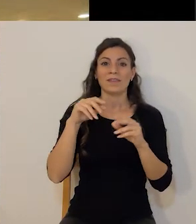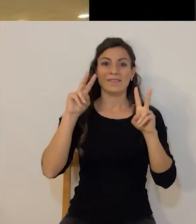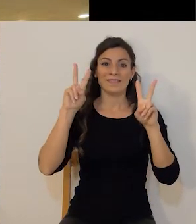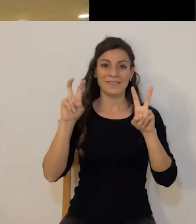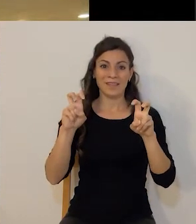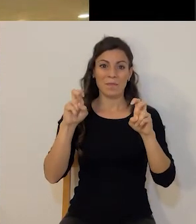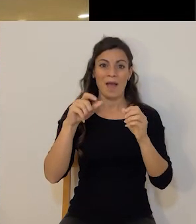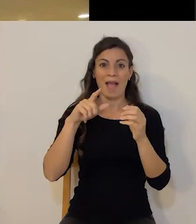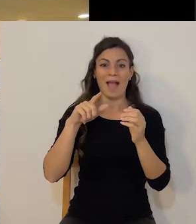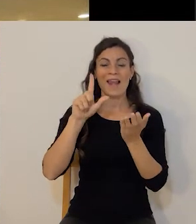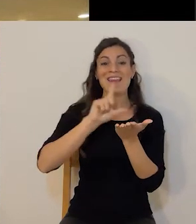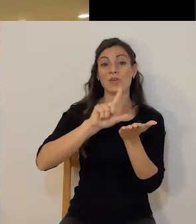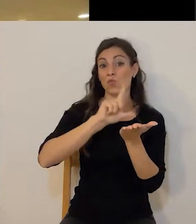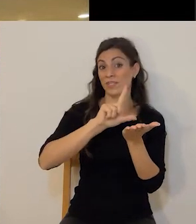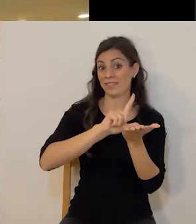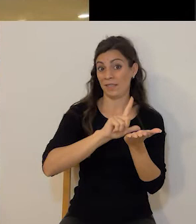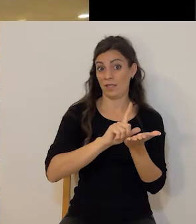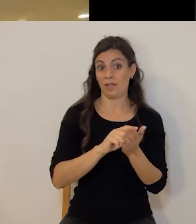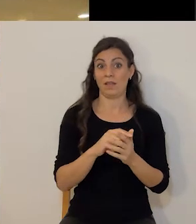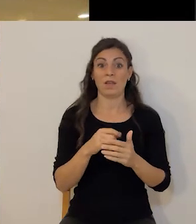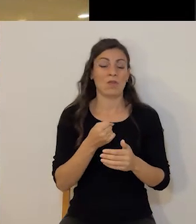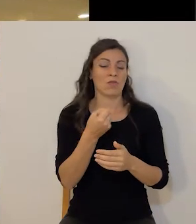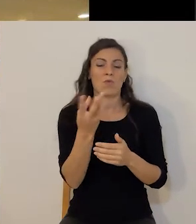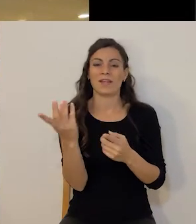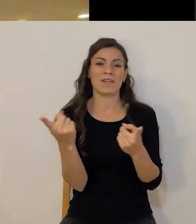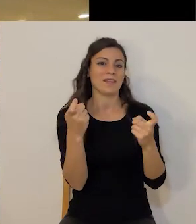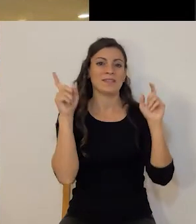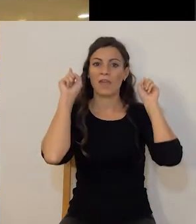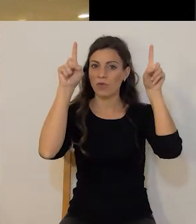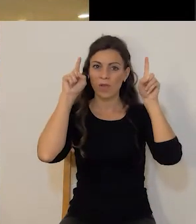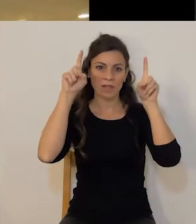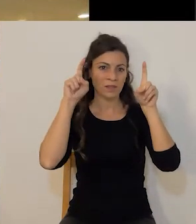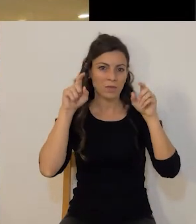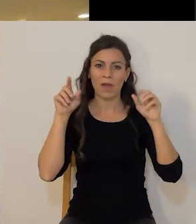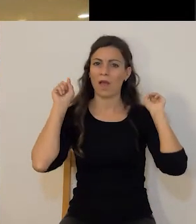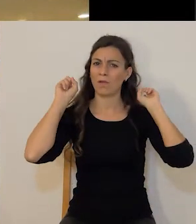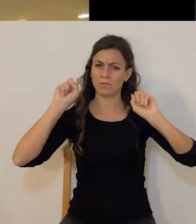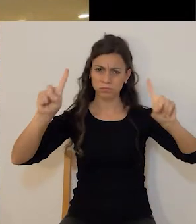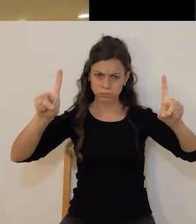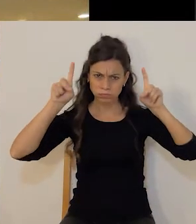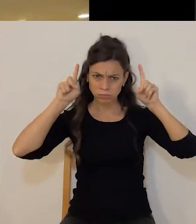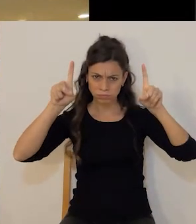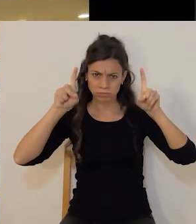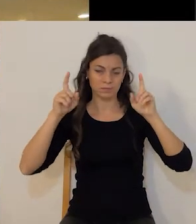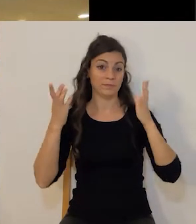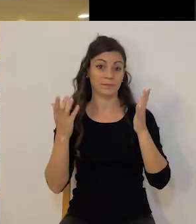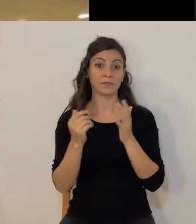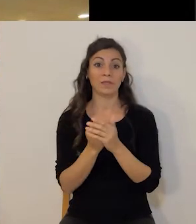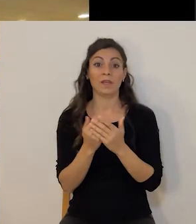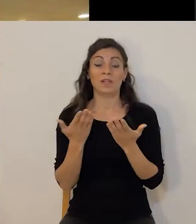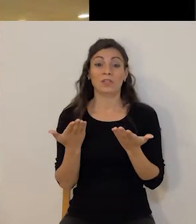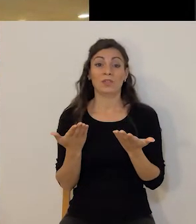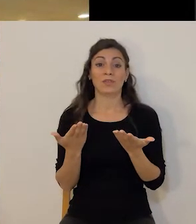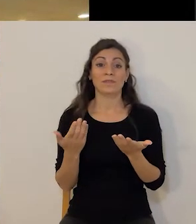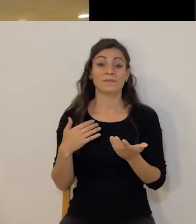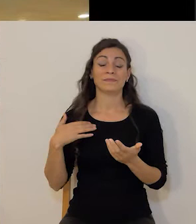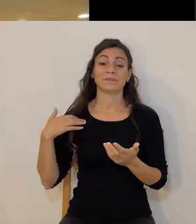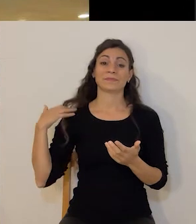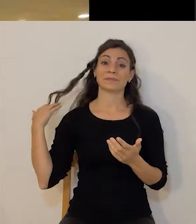hay juegos para trabajar cualquier necesidad educativa, absolutamente cualquiera, ¿no? Entonces ¿por qué en vez